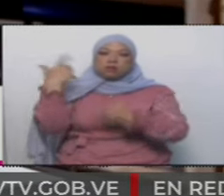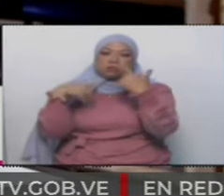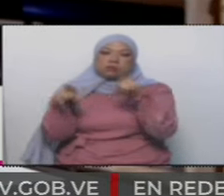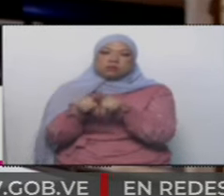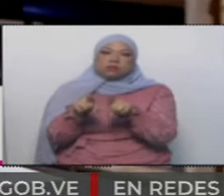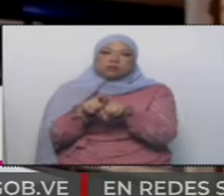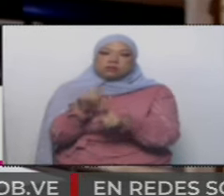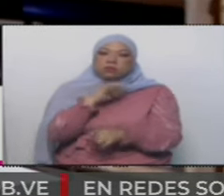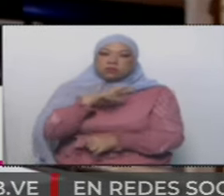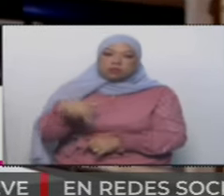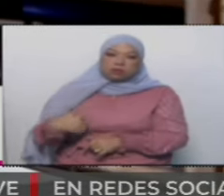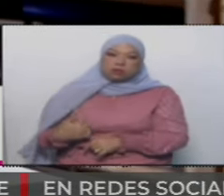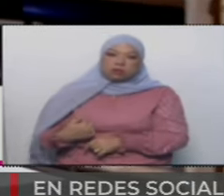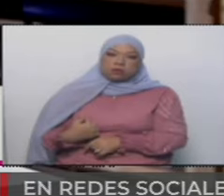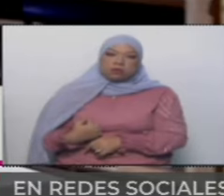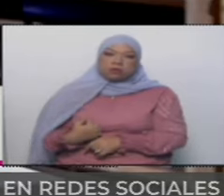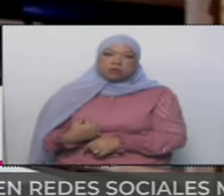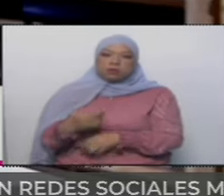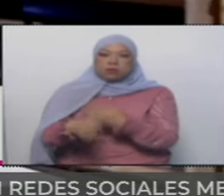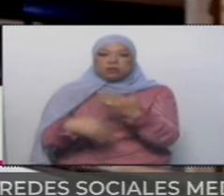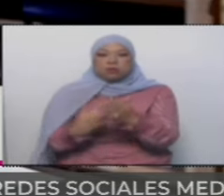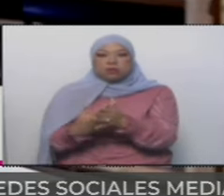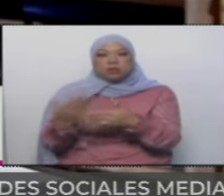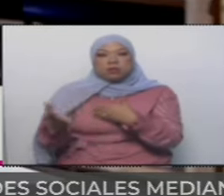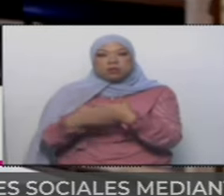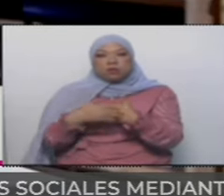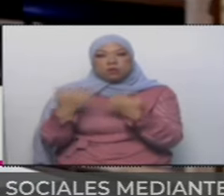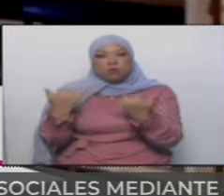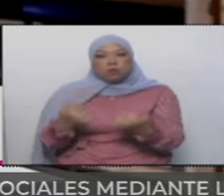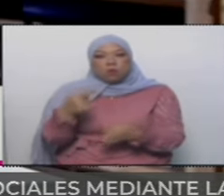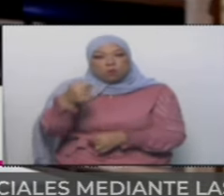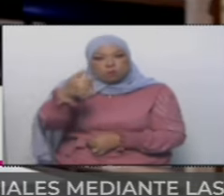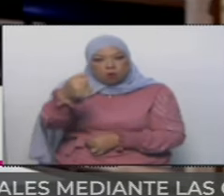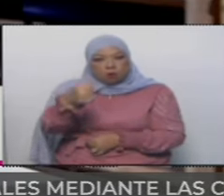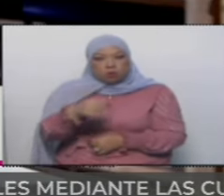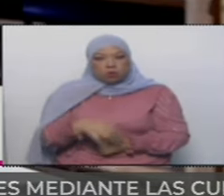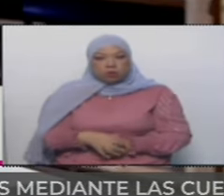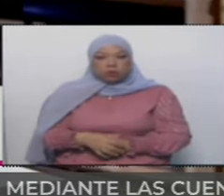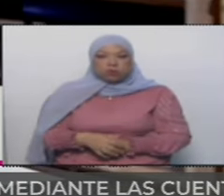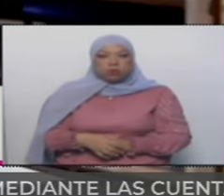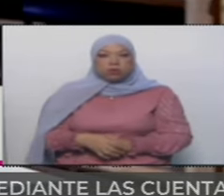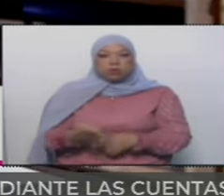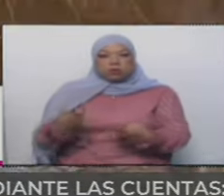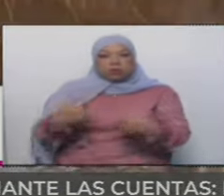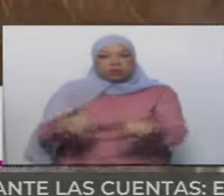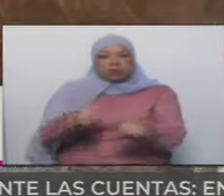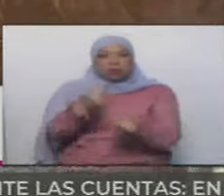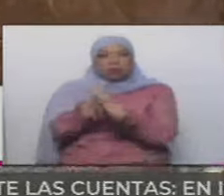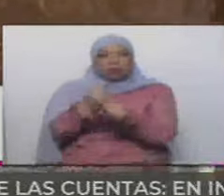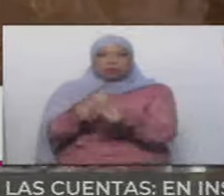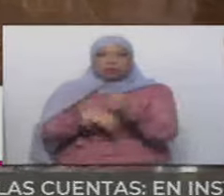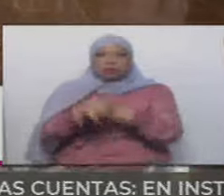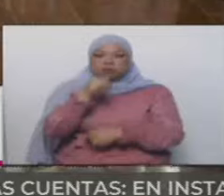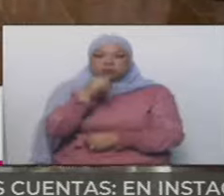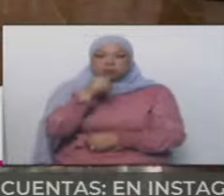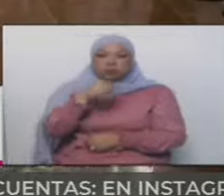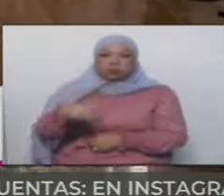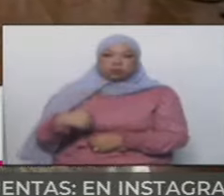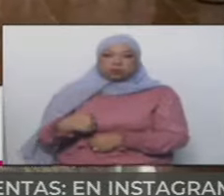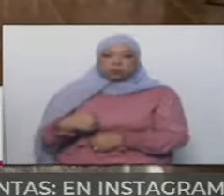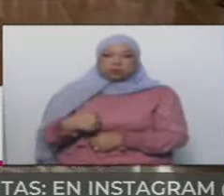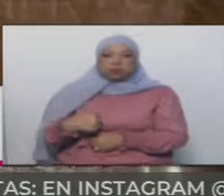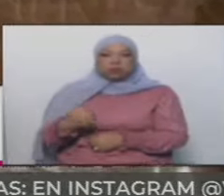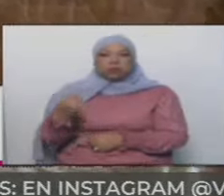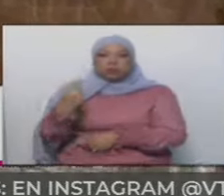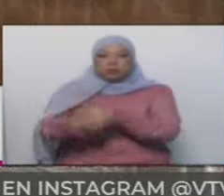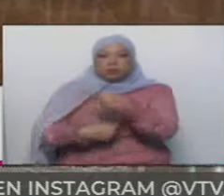dejó. Se trastabilló un poquito por las sanciones, la guerra económica, pero ya hemos retomado el